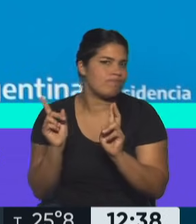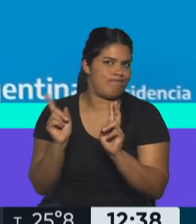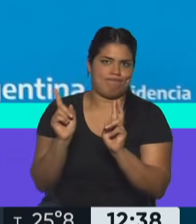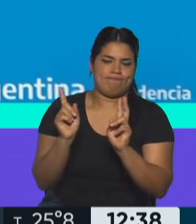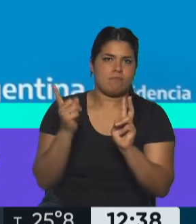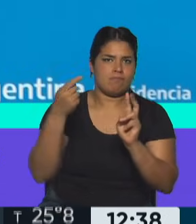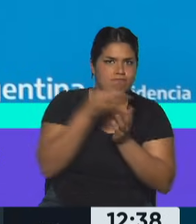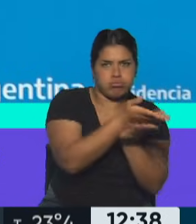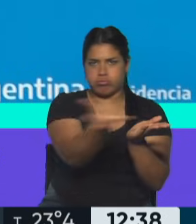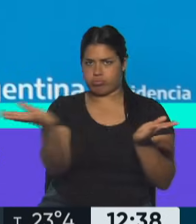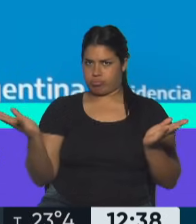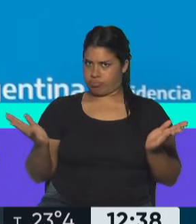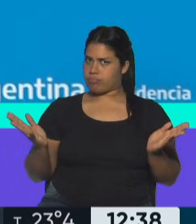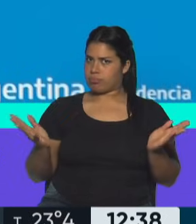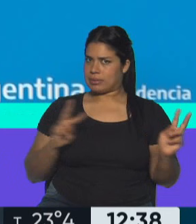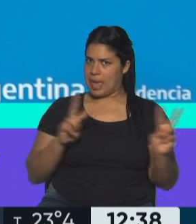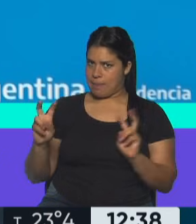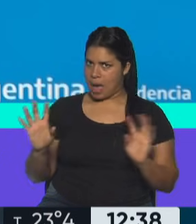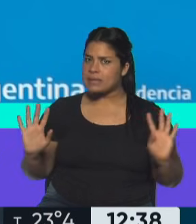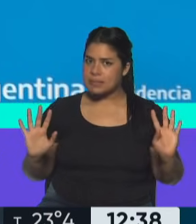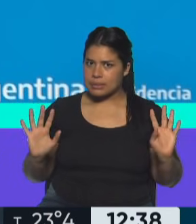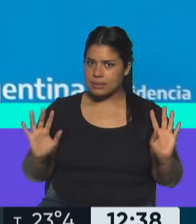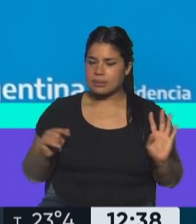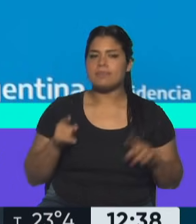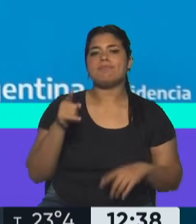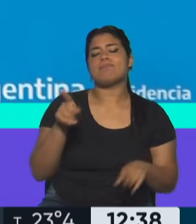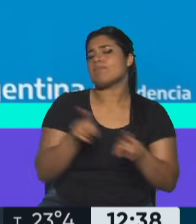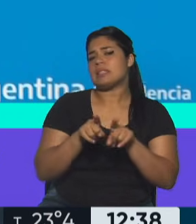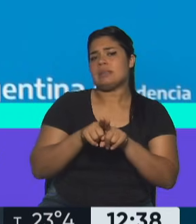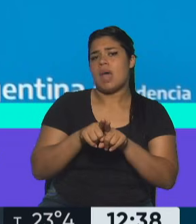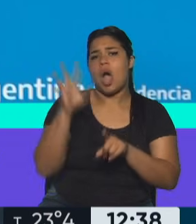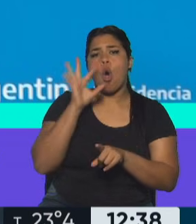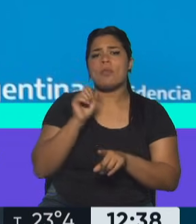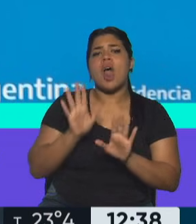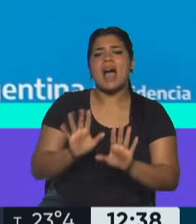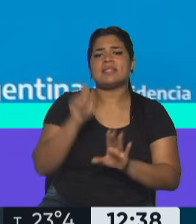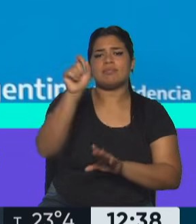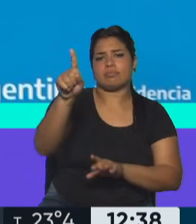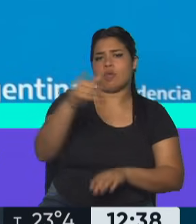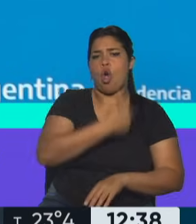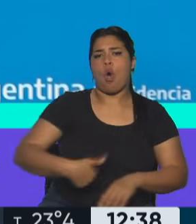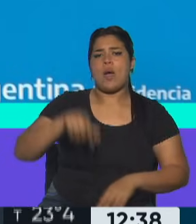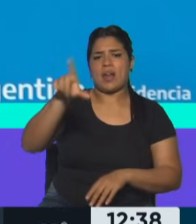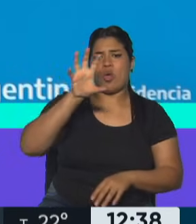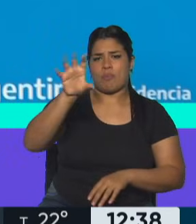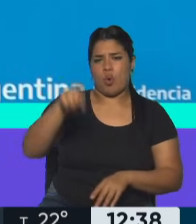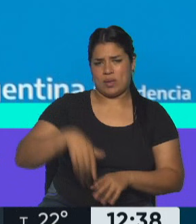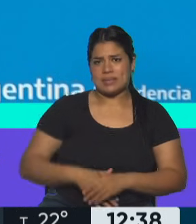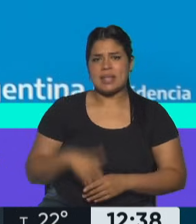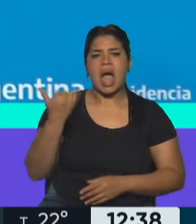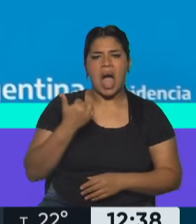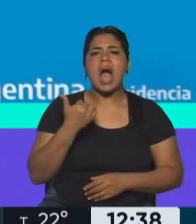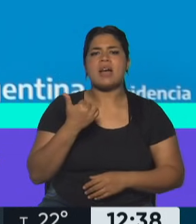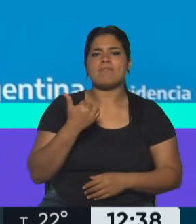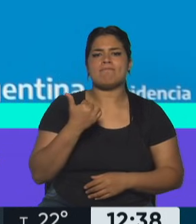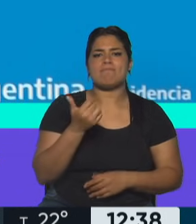están en juego en ese tipo de conflictos, y así lo entiende también la gobernadora, que está llevando adelante conversaciones y negociaciones con una cantidad de organizaciones que